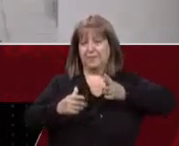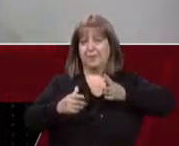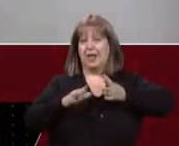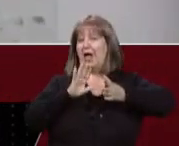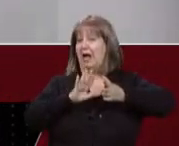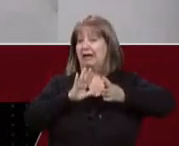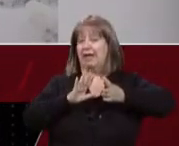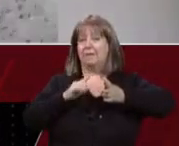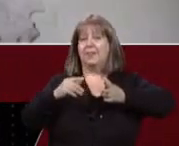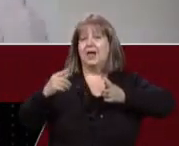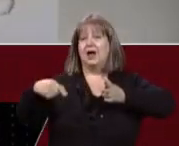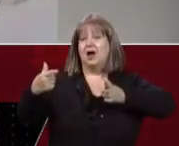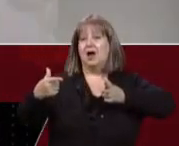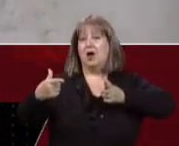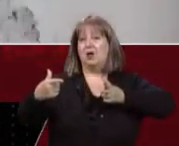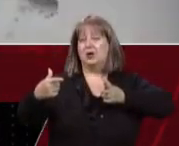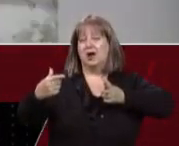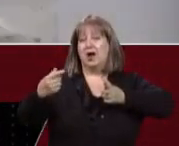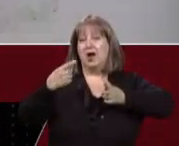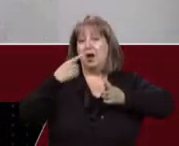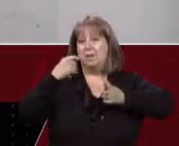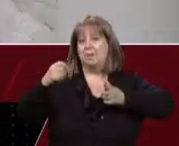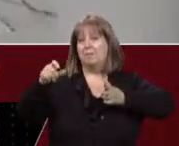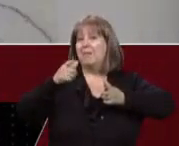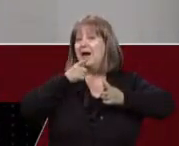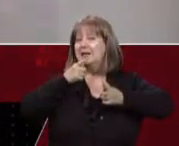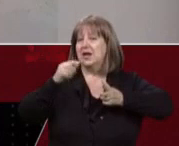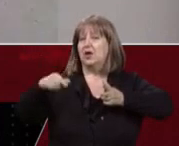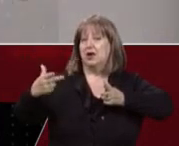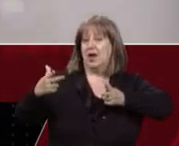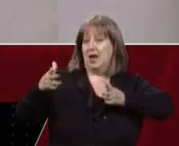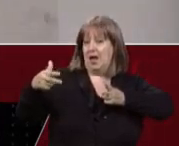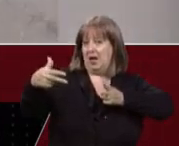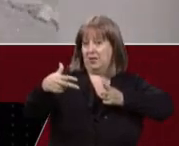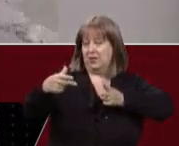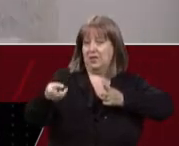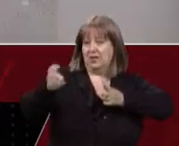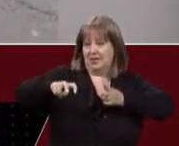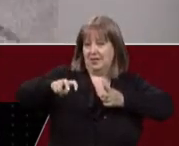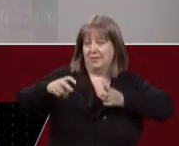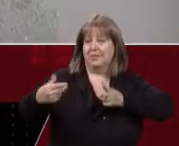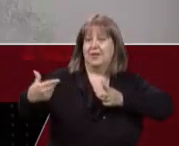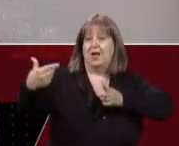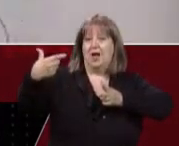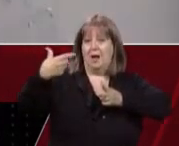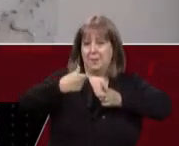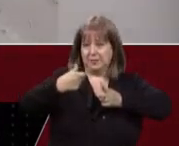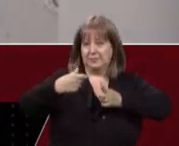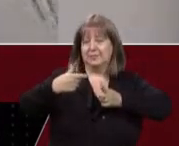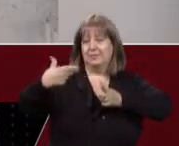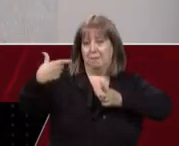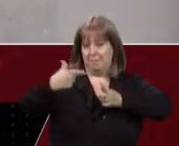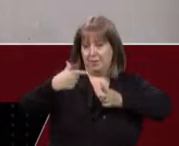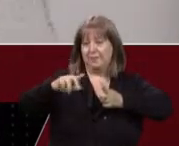quedó la otra camioneta la Toyota Y se cree decía que habrían huido en un vehículo que estaba haciendo